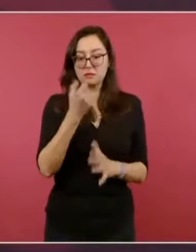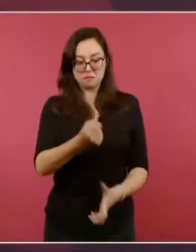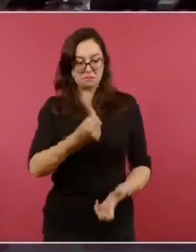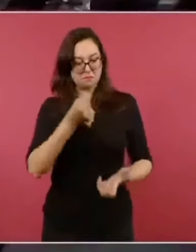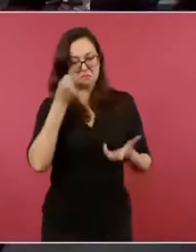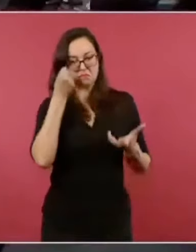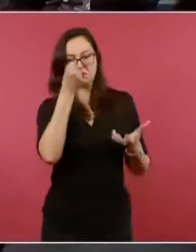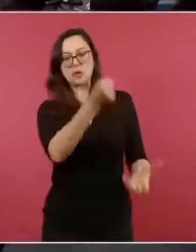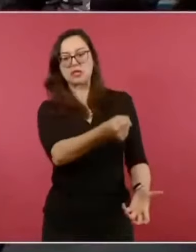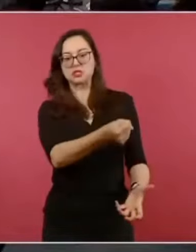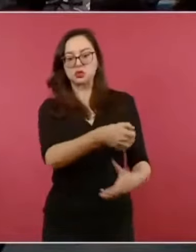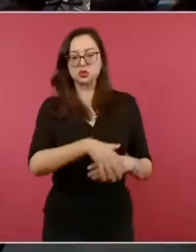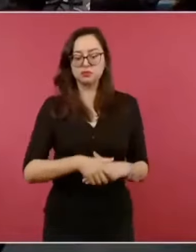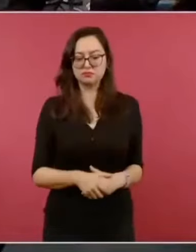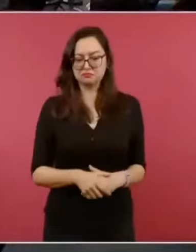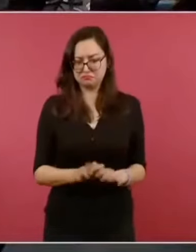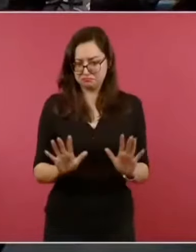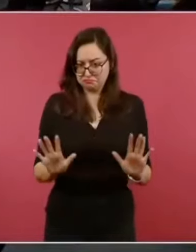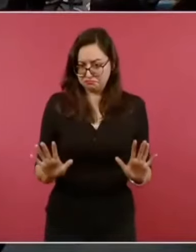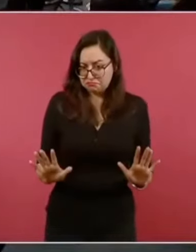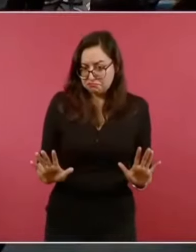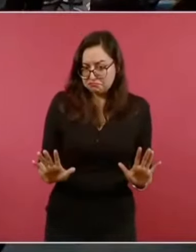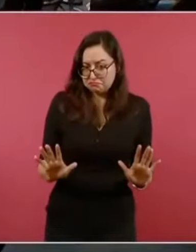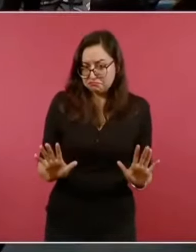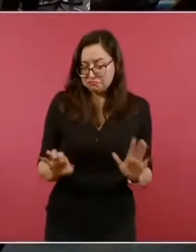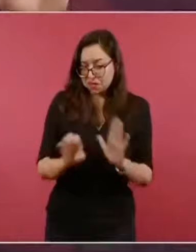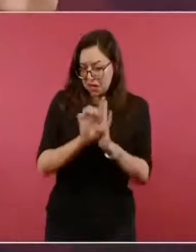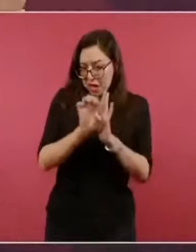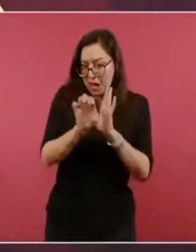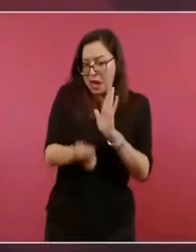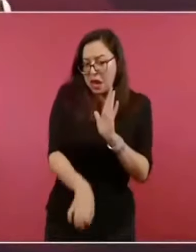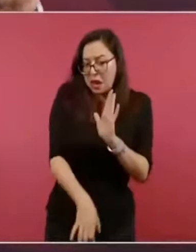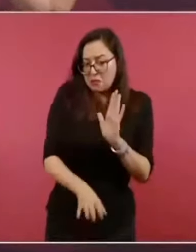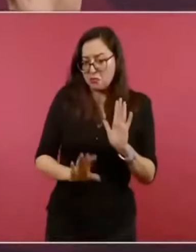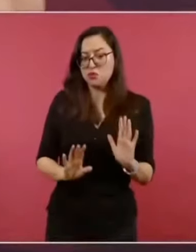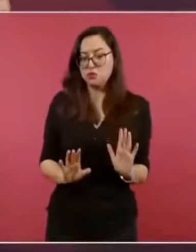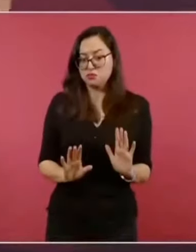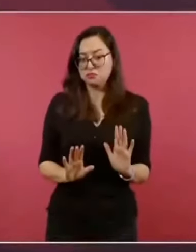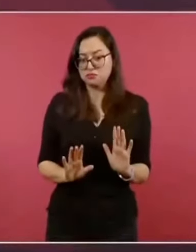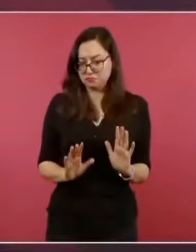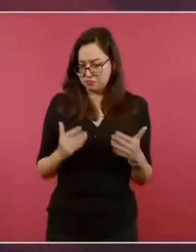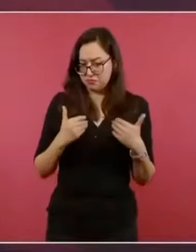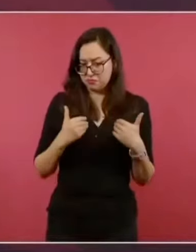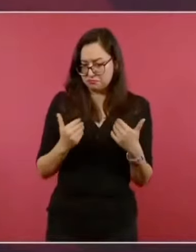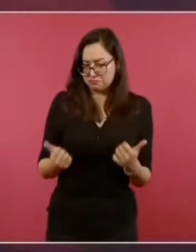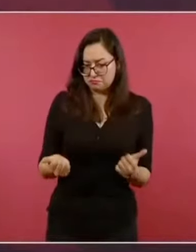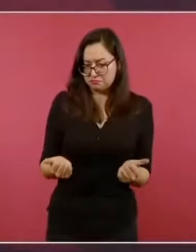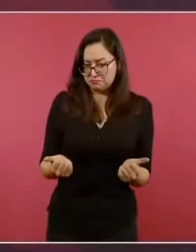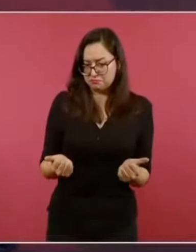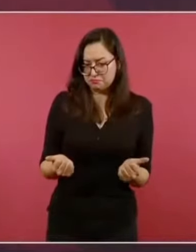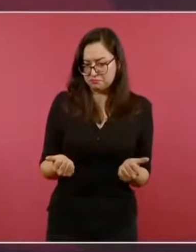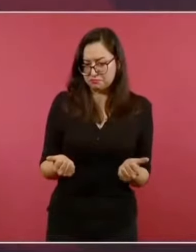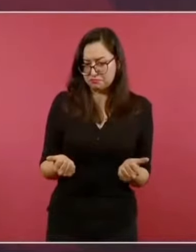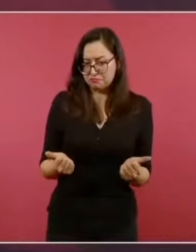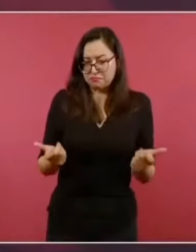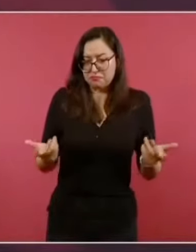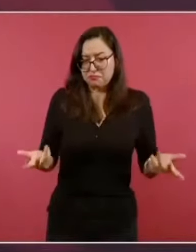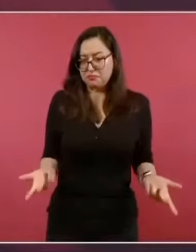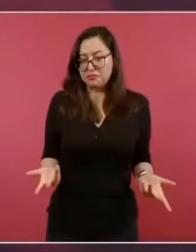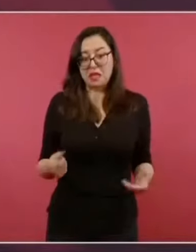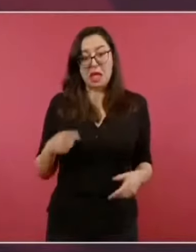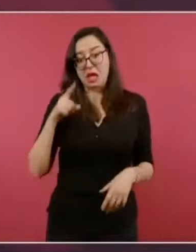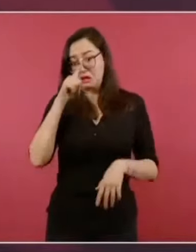pesos nada más para este entendernos esto no lo hacen en